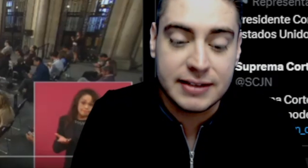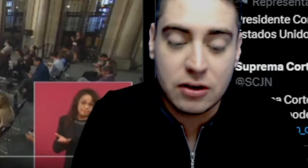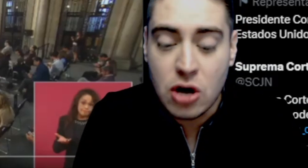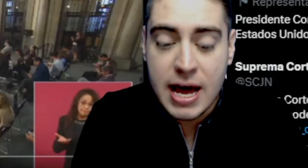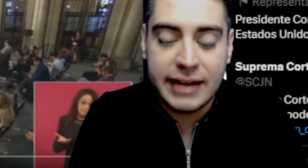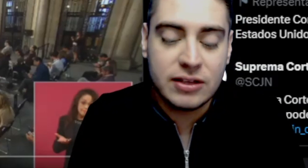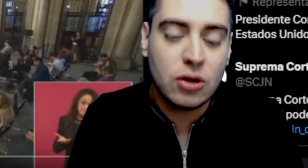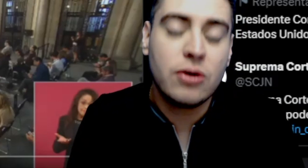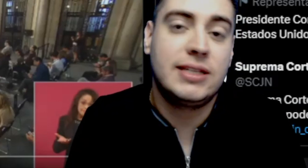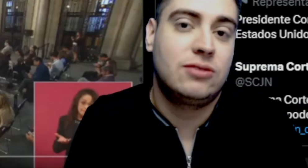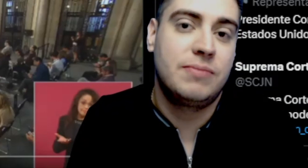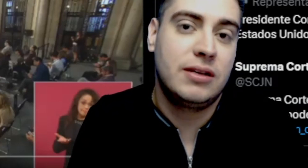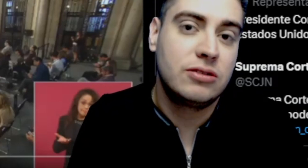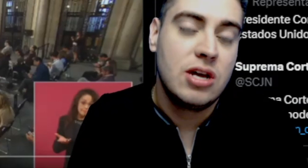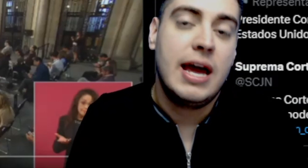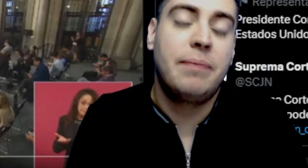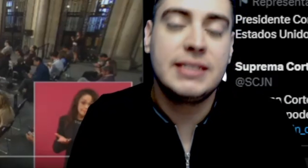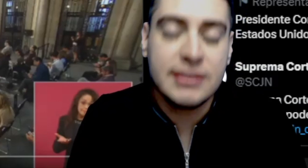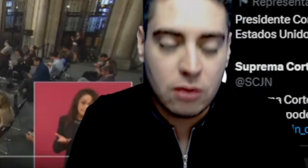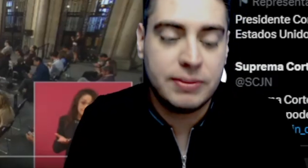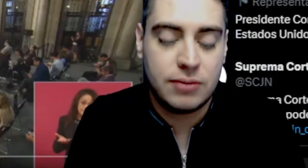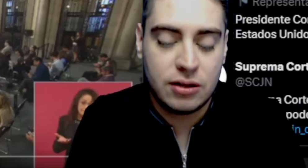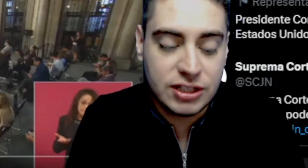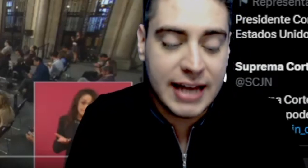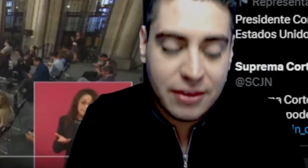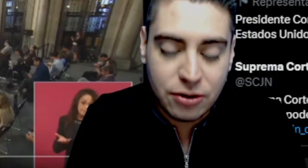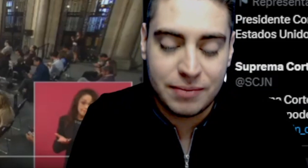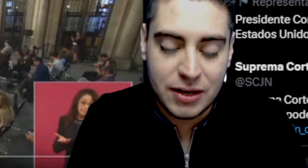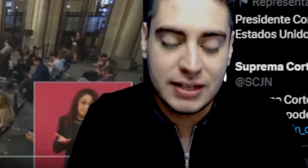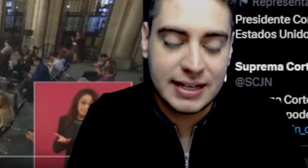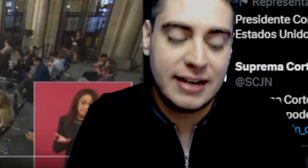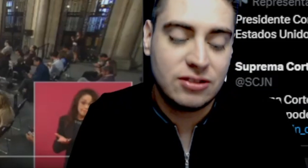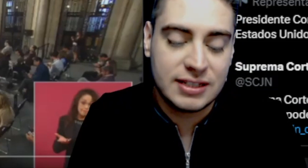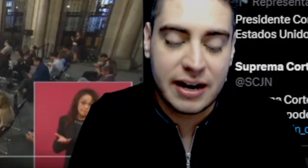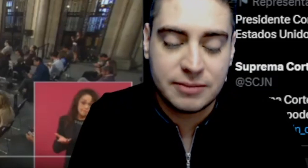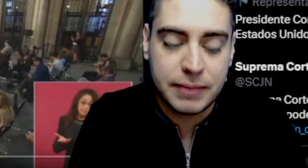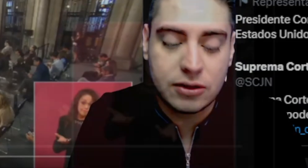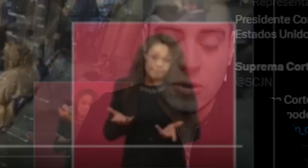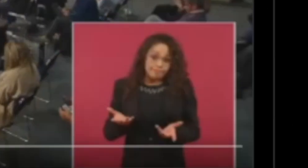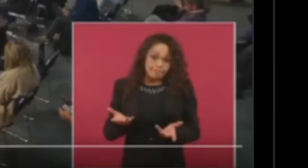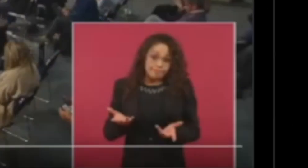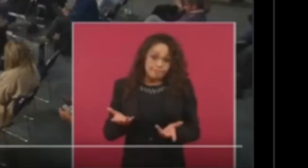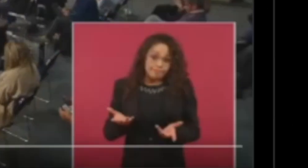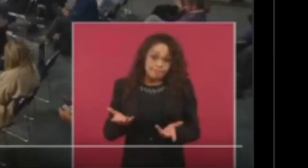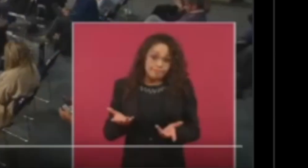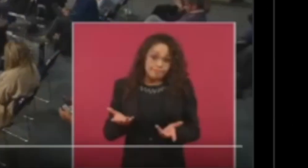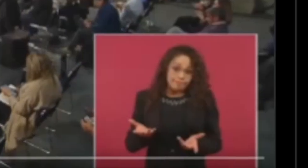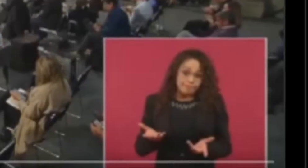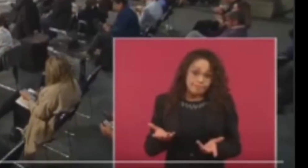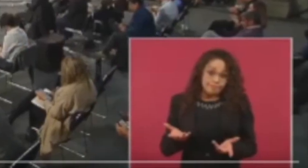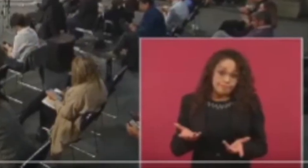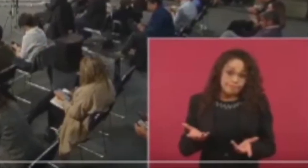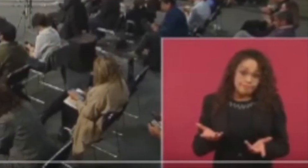presidente no ante todo esto amigos el presidente López Obrador ya dio también unas declaraciones al respecto acerca